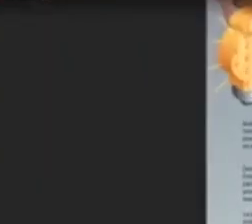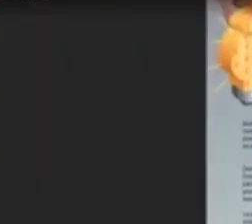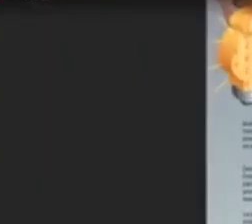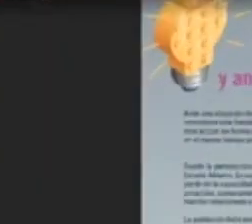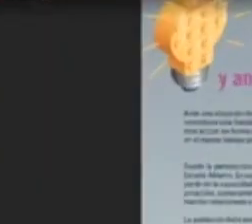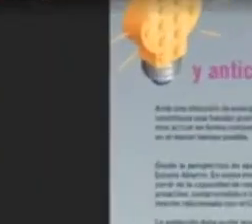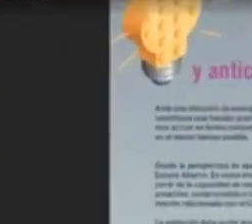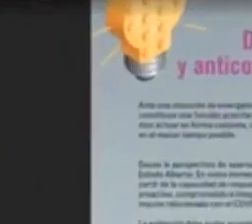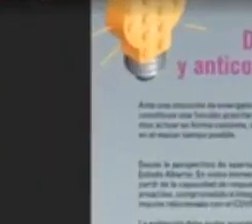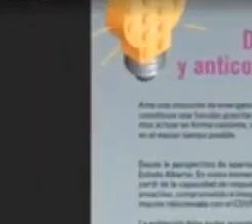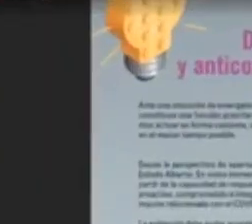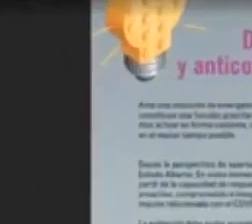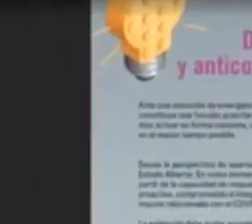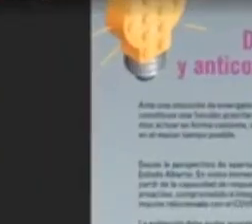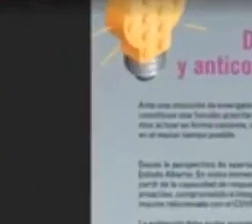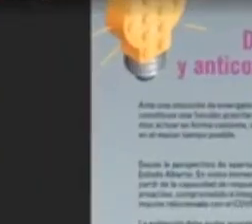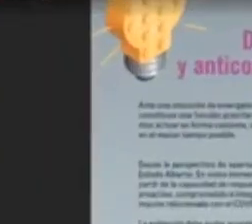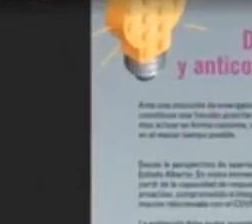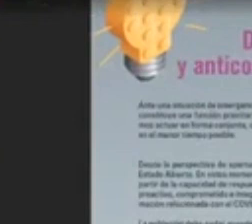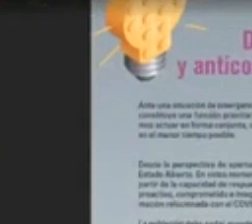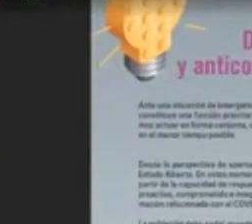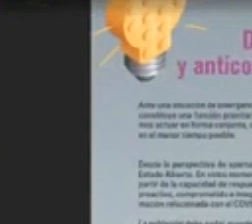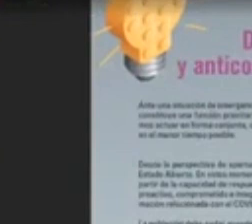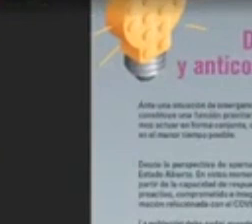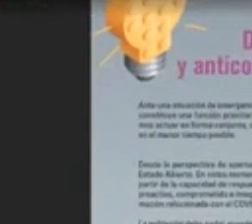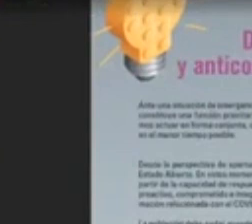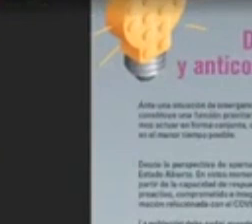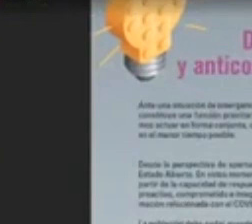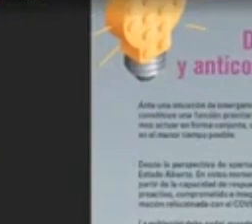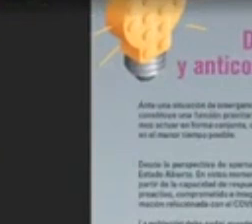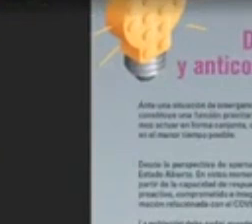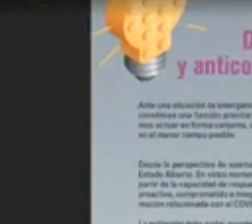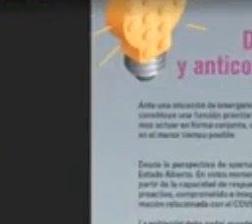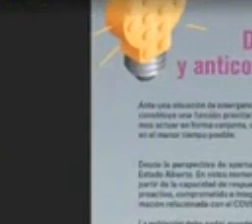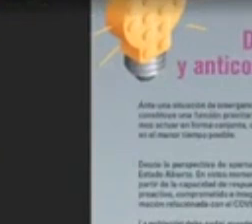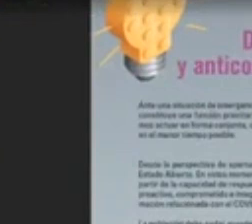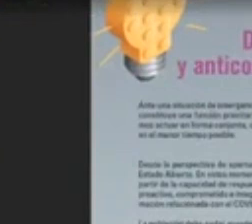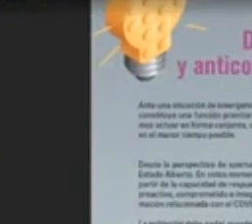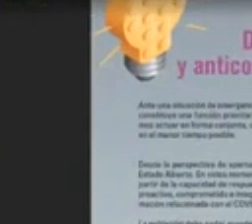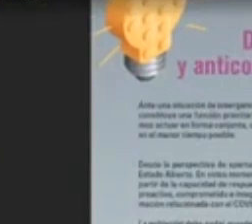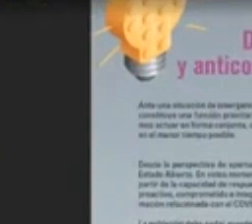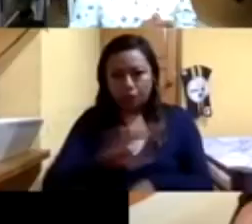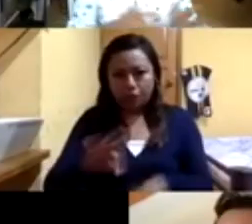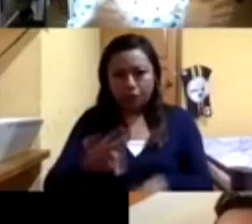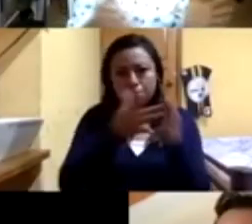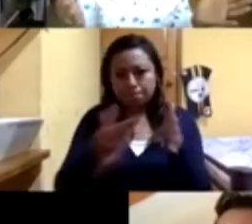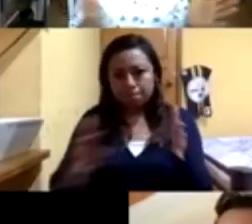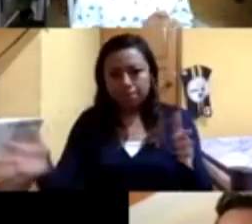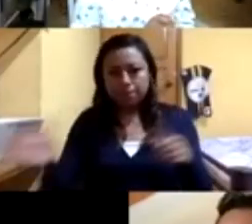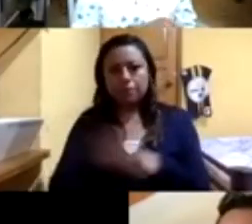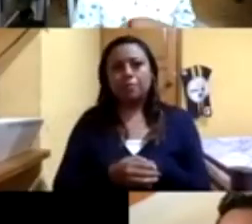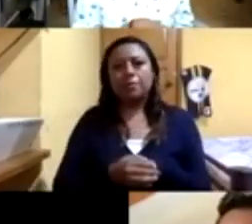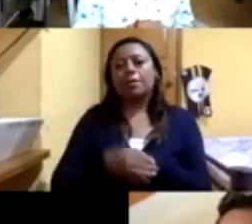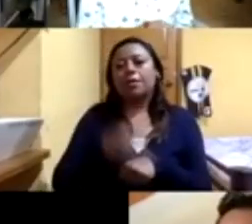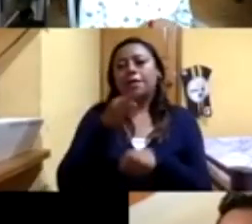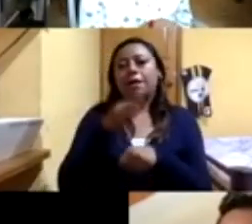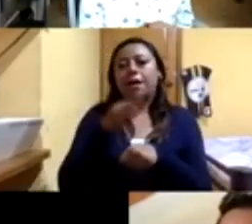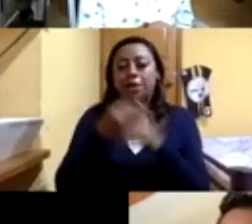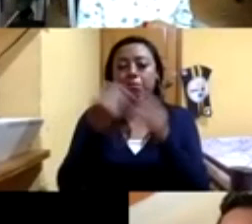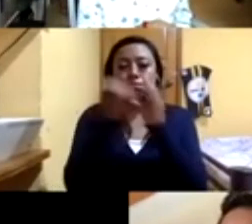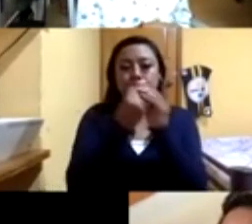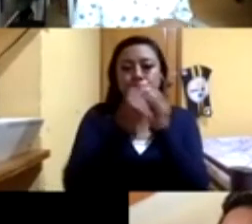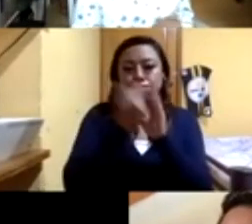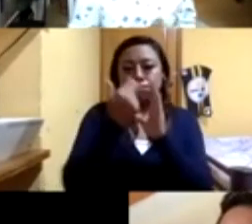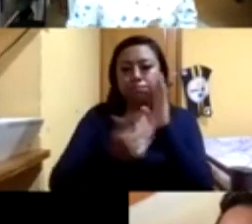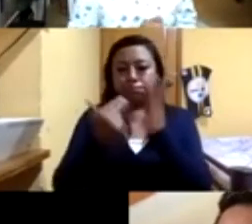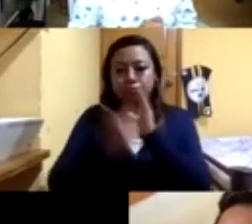habernos extendido y ampliado en tiempos, empezar un poquito más tarde los talleres. Y bueno,